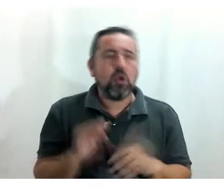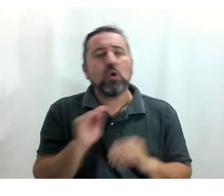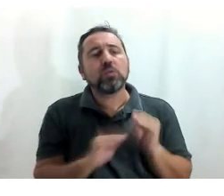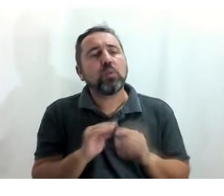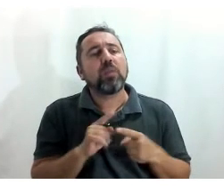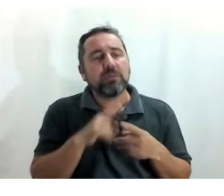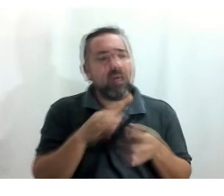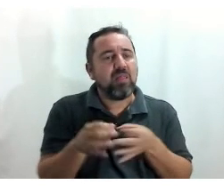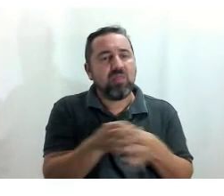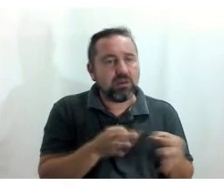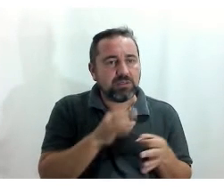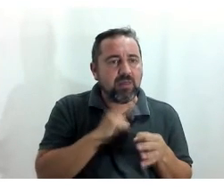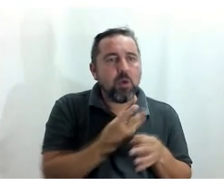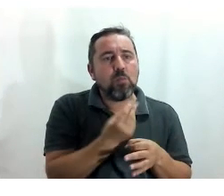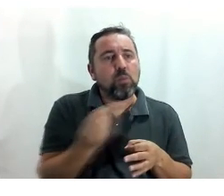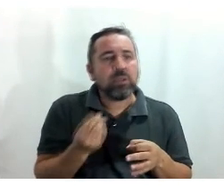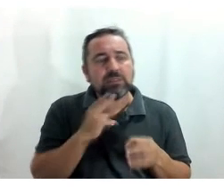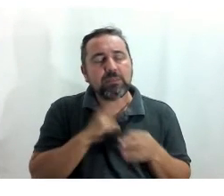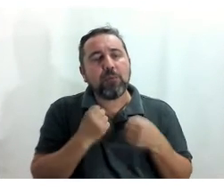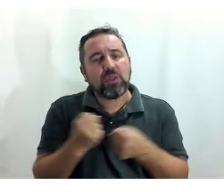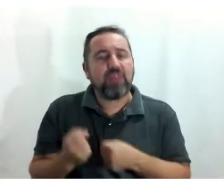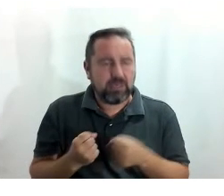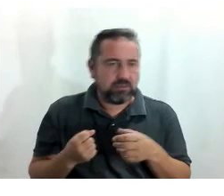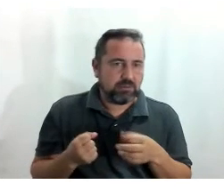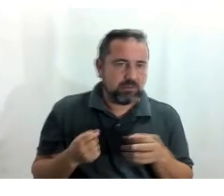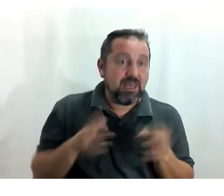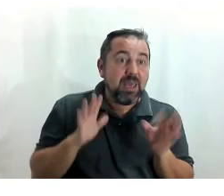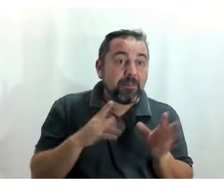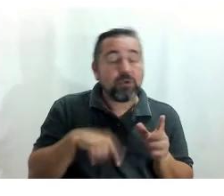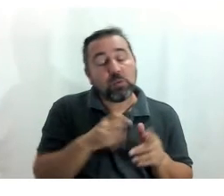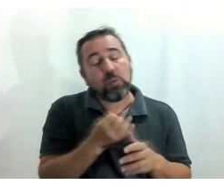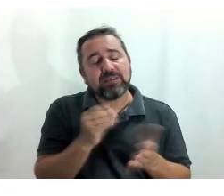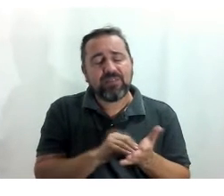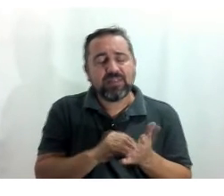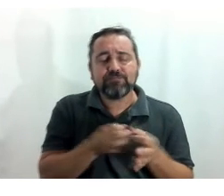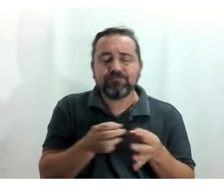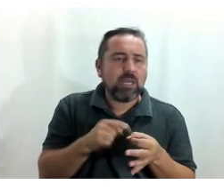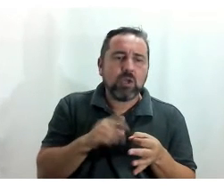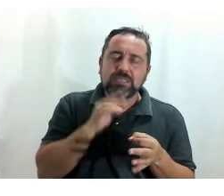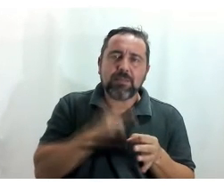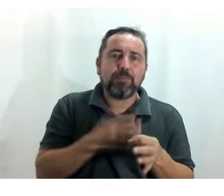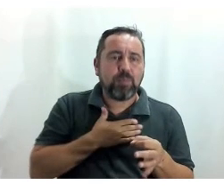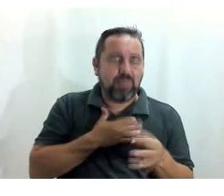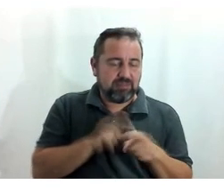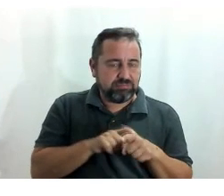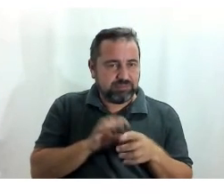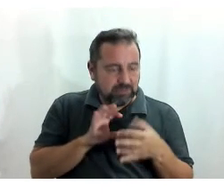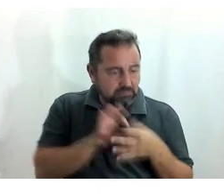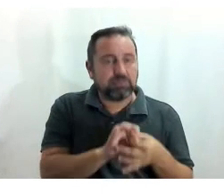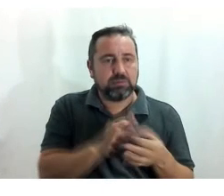de células pluripotenciales inducidas, que presentan, pero estas a veces no presentan todas las propiedades de las células